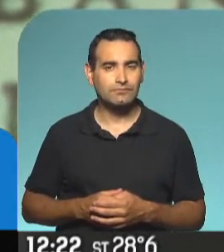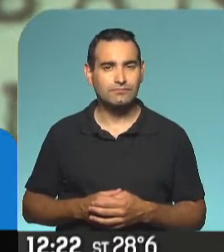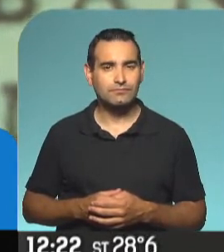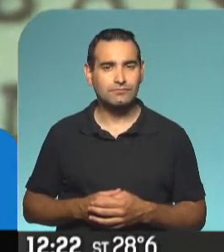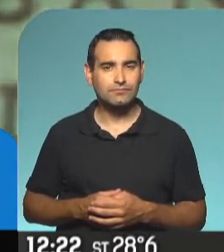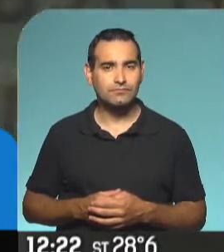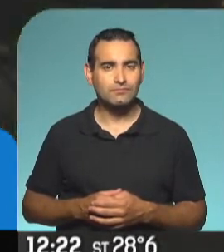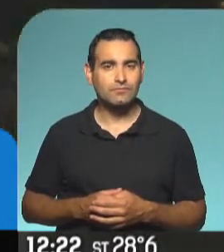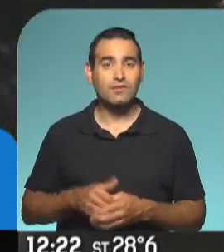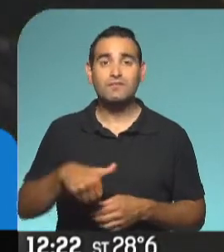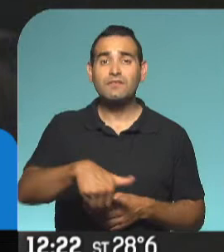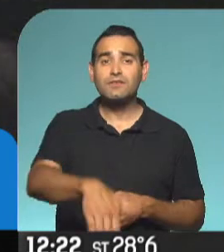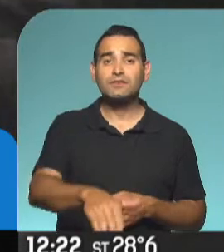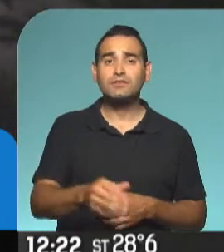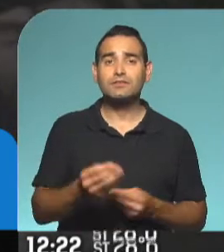lo que se va a hacer